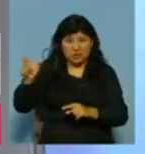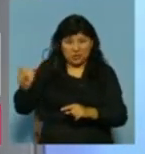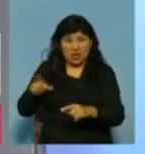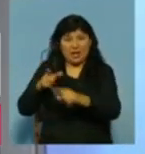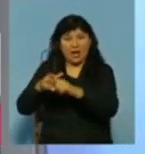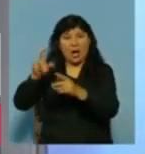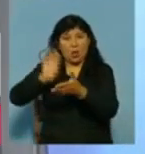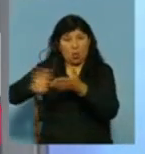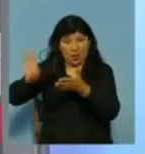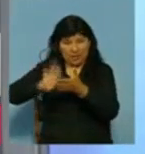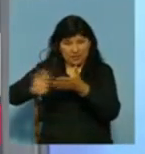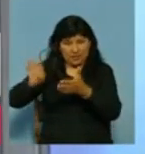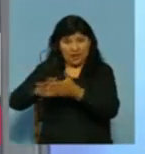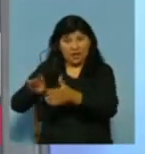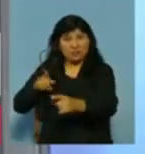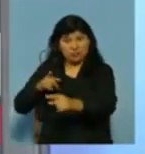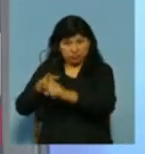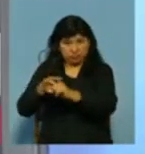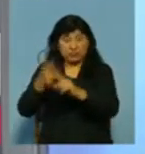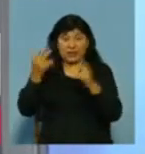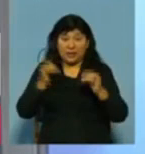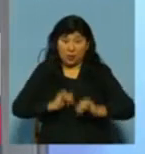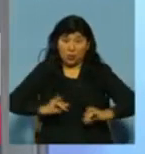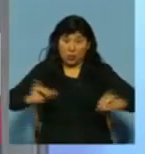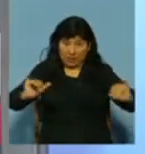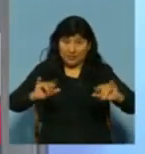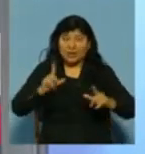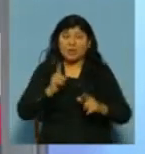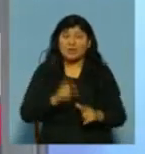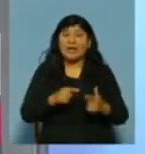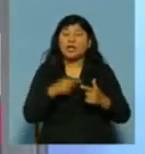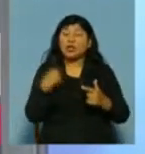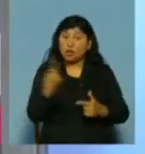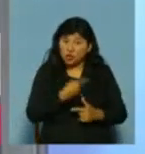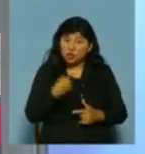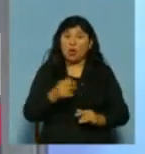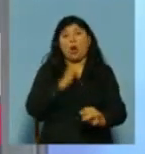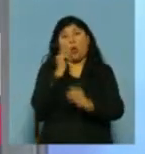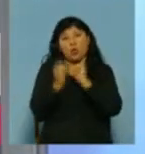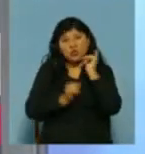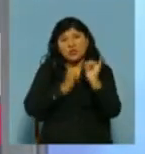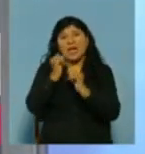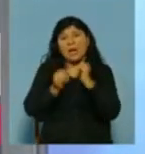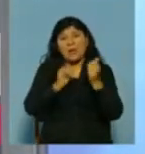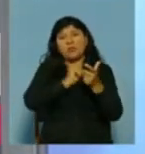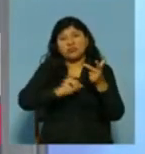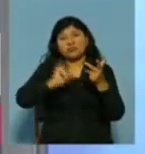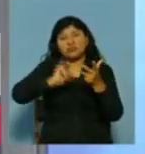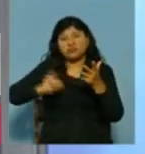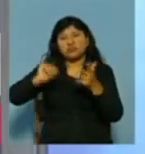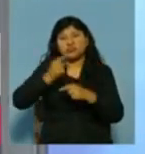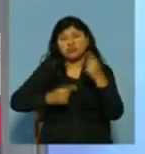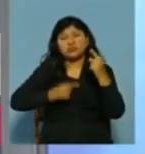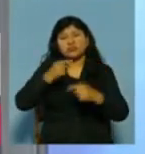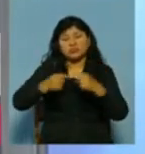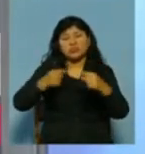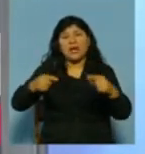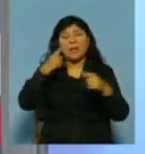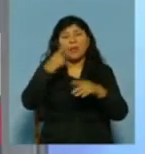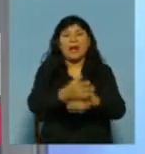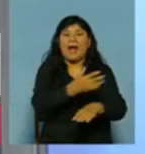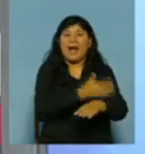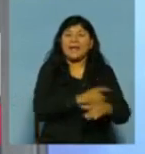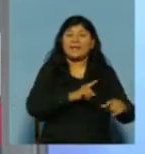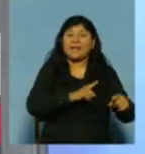Cuentas. Hablamos de que todo esto, le contamos a la gente que todo esto se dio en el marco de denuncias previas que se habían realizado en